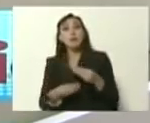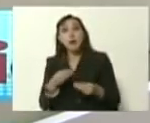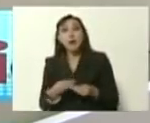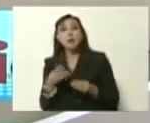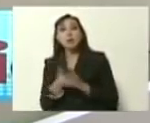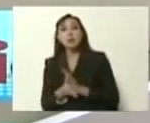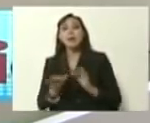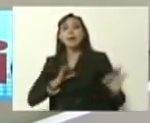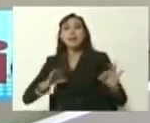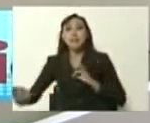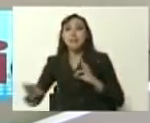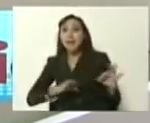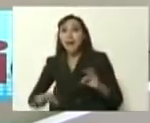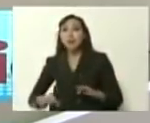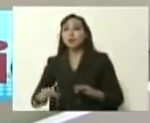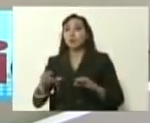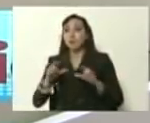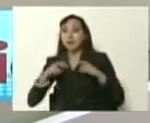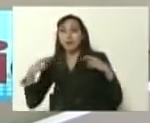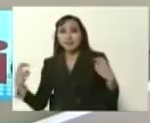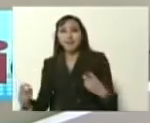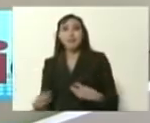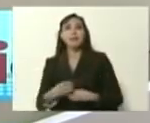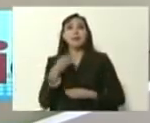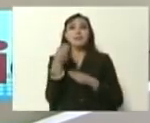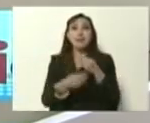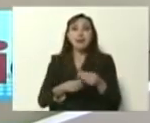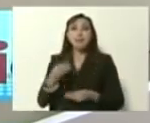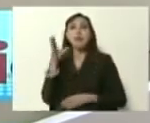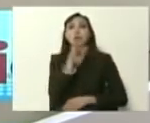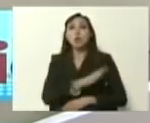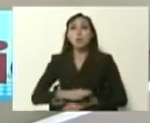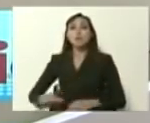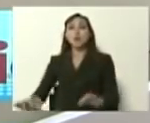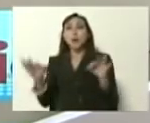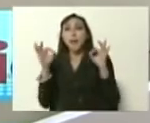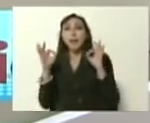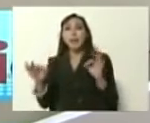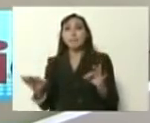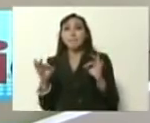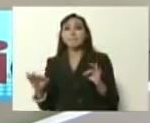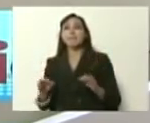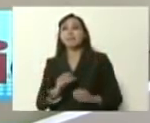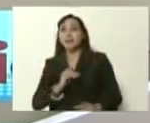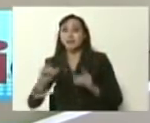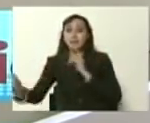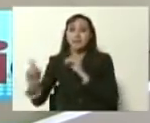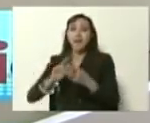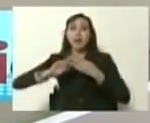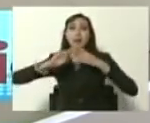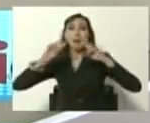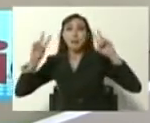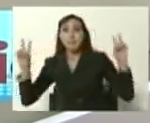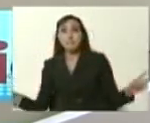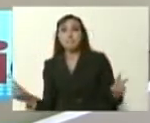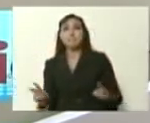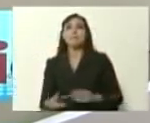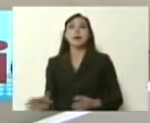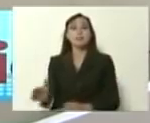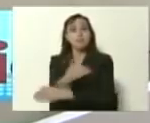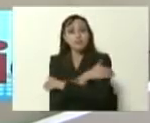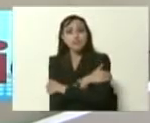el Teatro Teresa Carreño, es la mesa de diálogo instalada por la Comisión Especial para la Reconciliación, la Paz Nacional